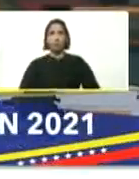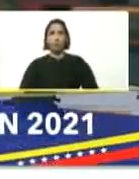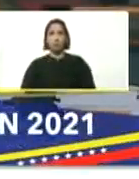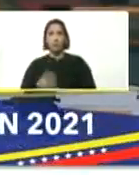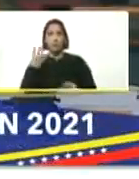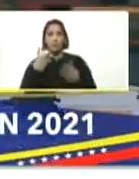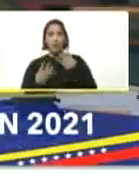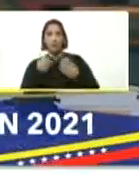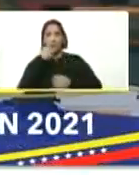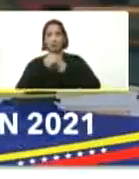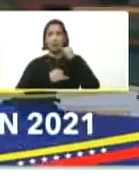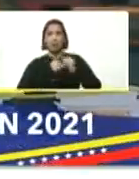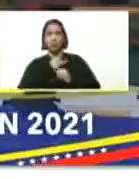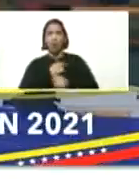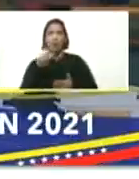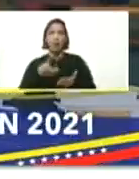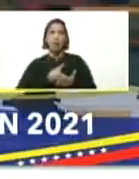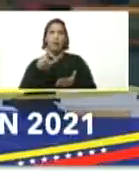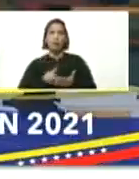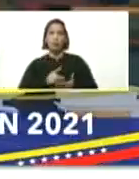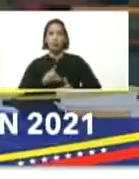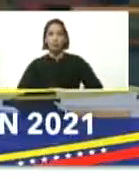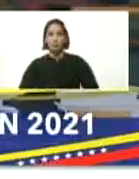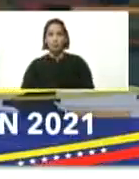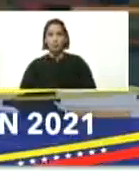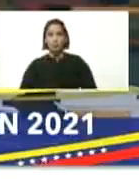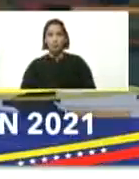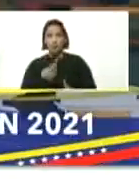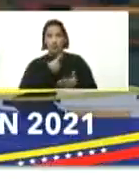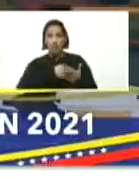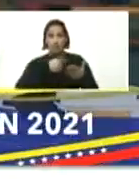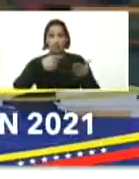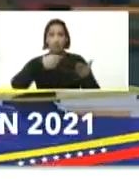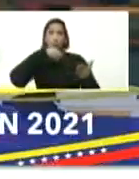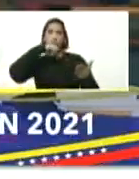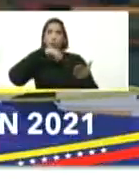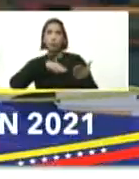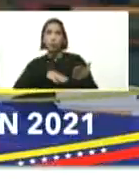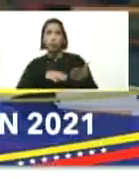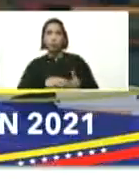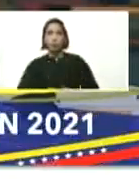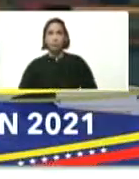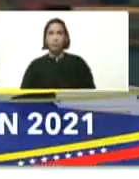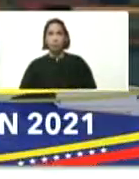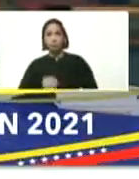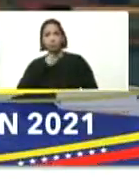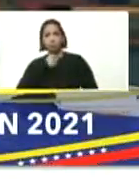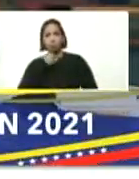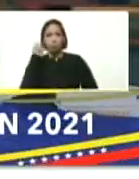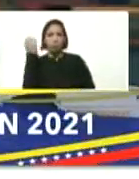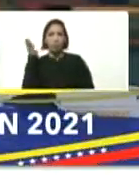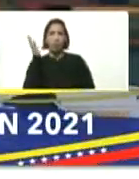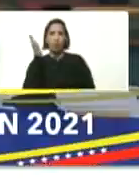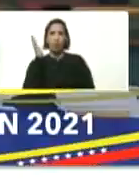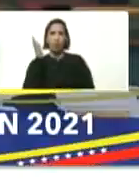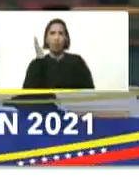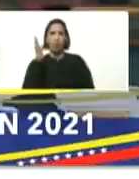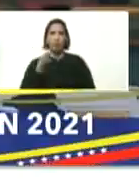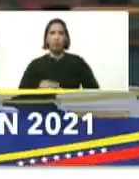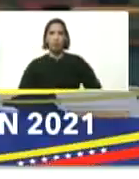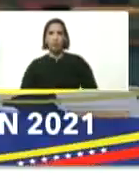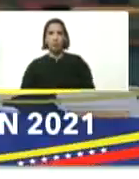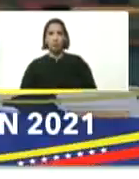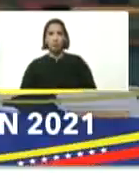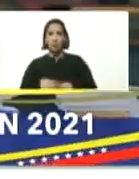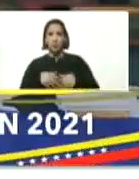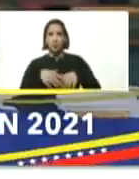Feria Internacional del Libro. Es escritor, historiador, ponente, orador,